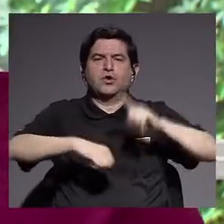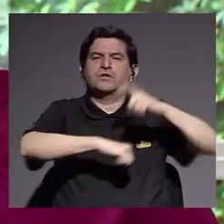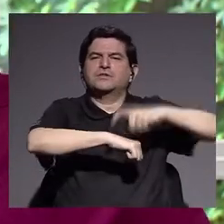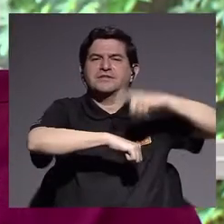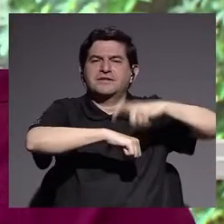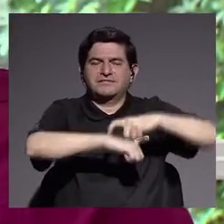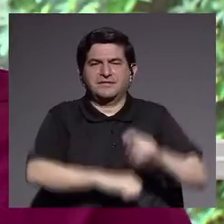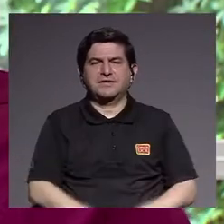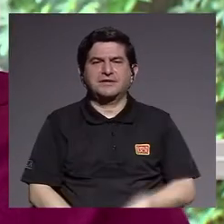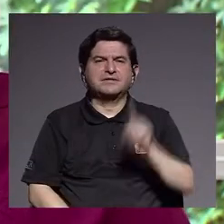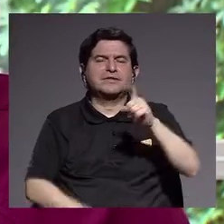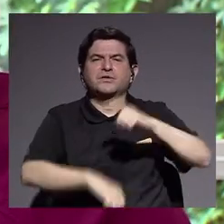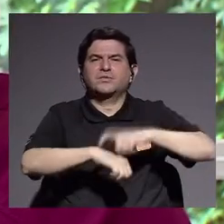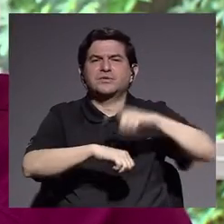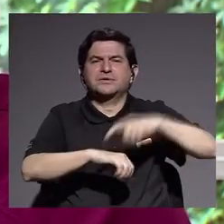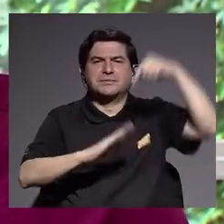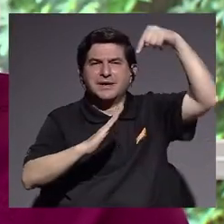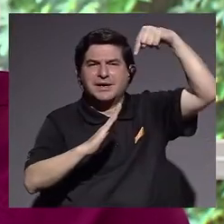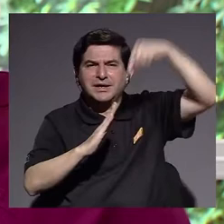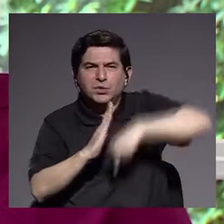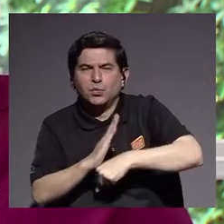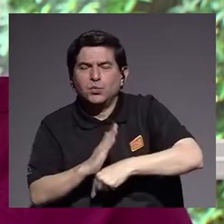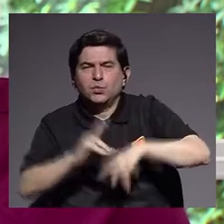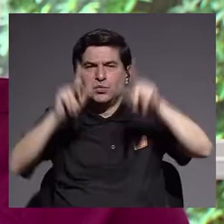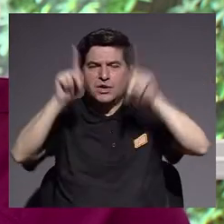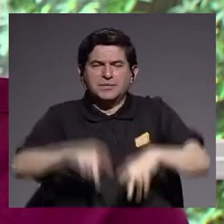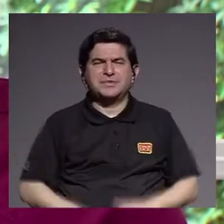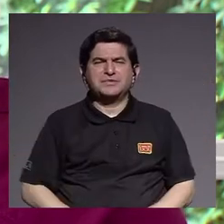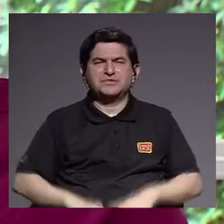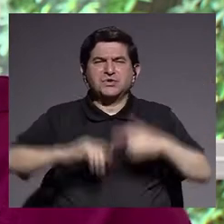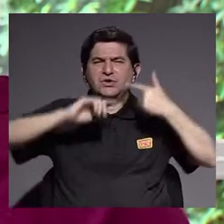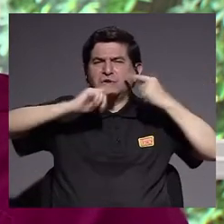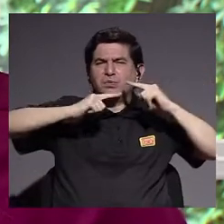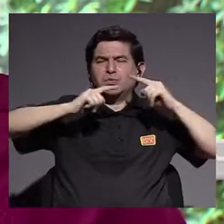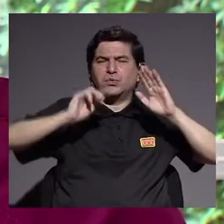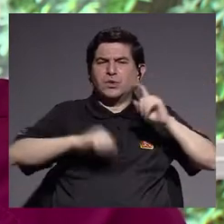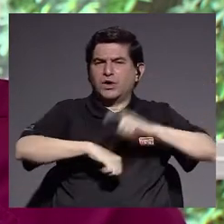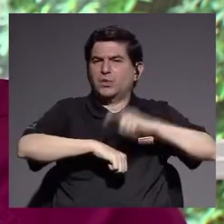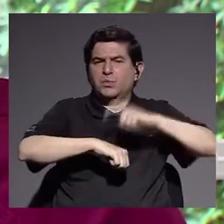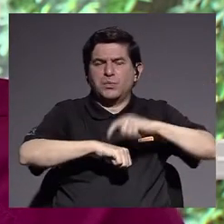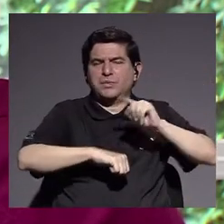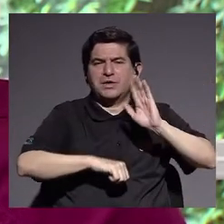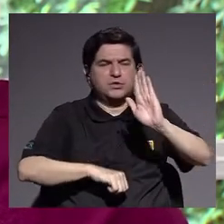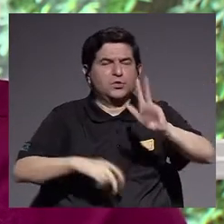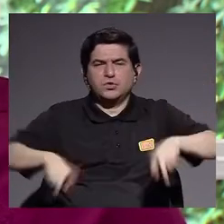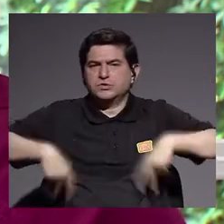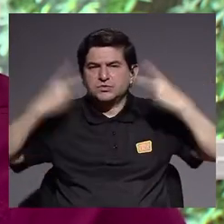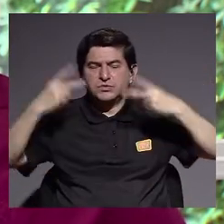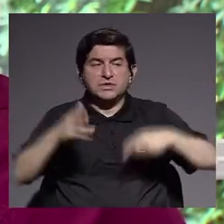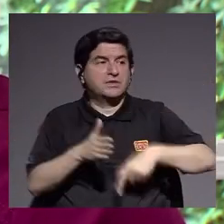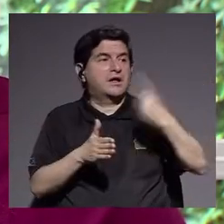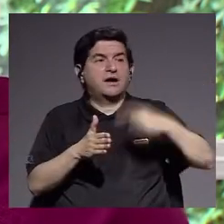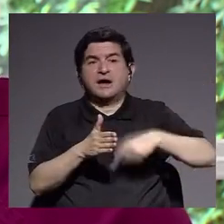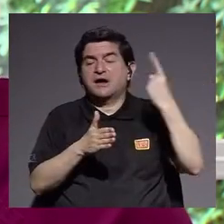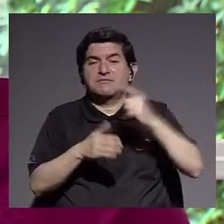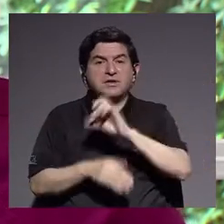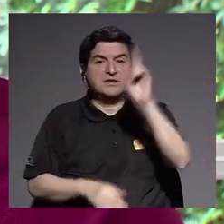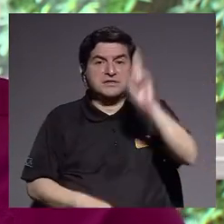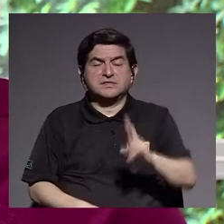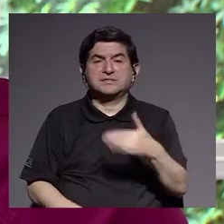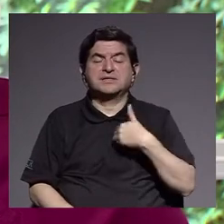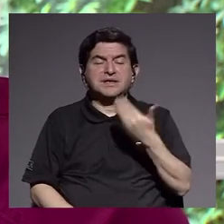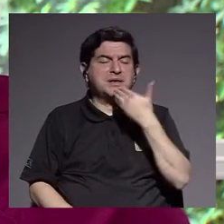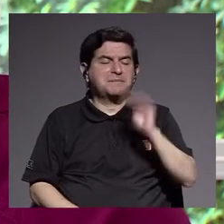hay varias etapas tenemos siempre una etapa aguda que es cuando el paciente le dolió en algún momento de su vida que pasa muchas veces